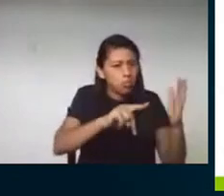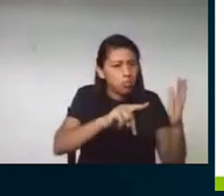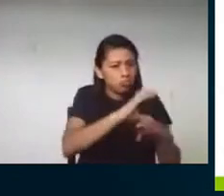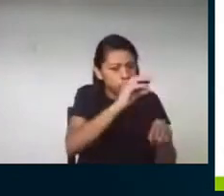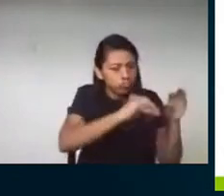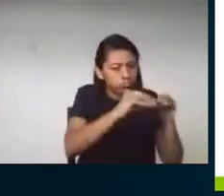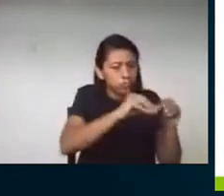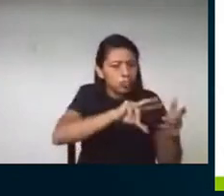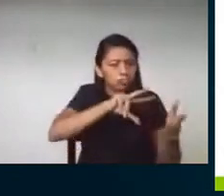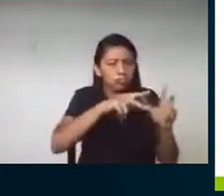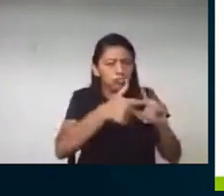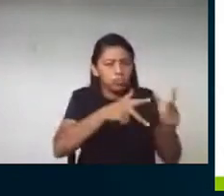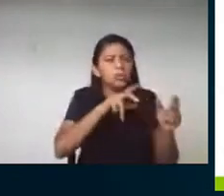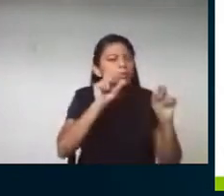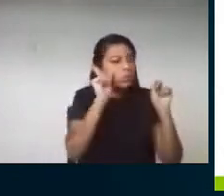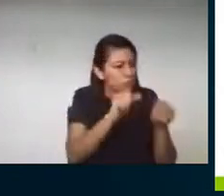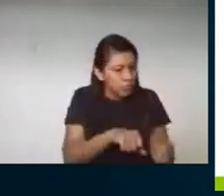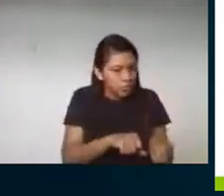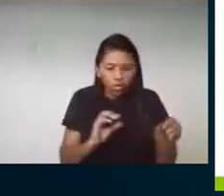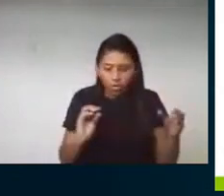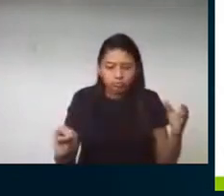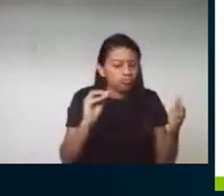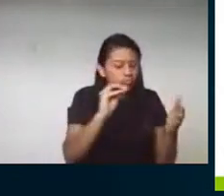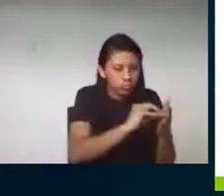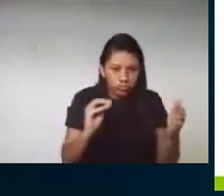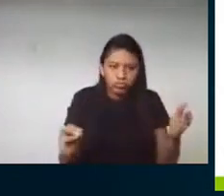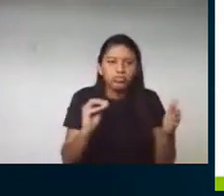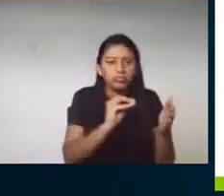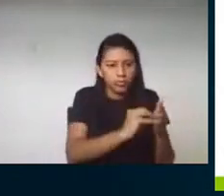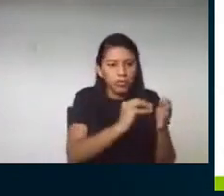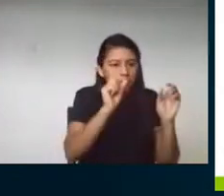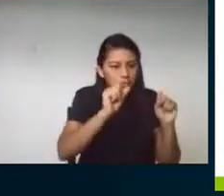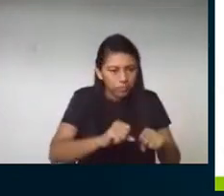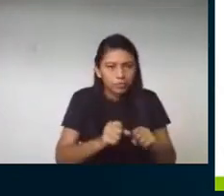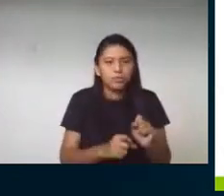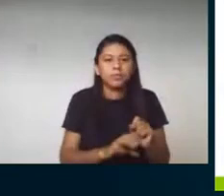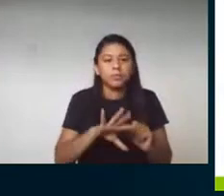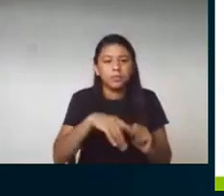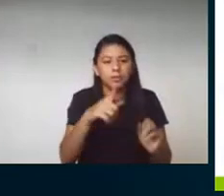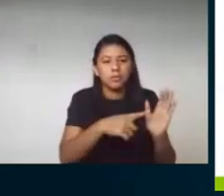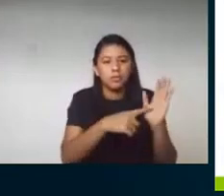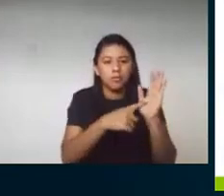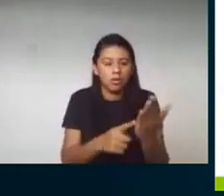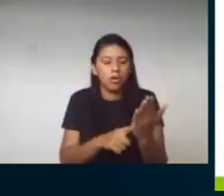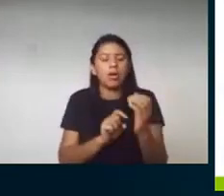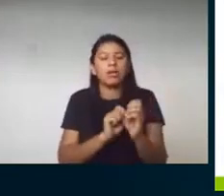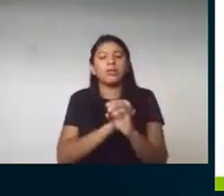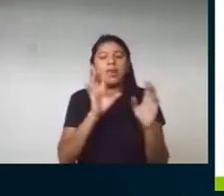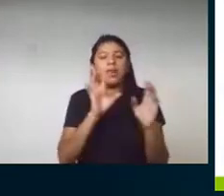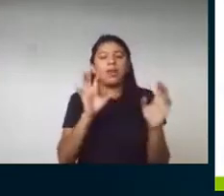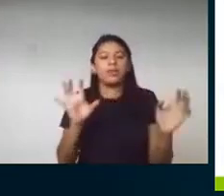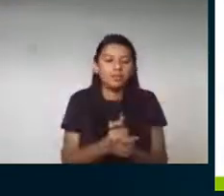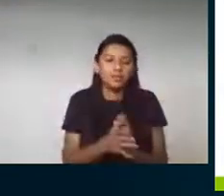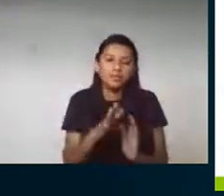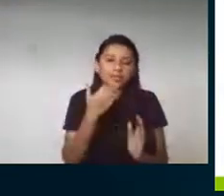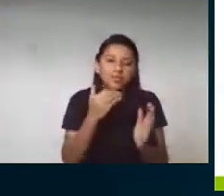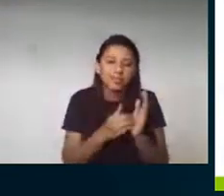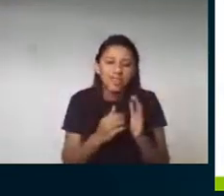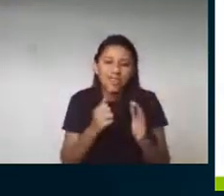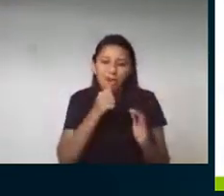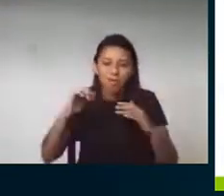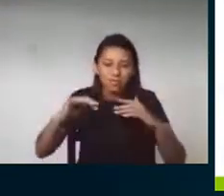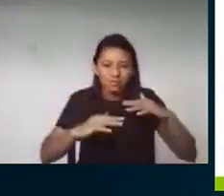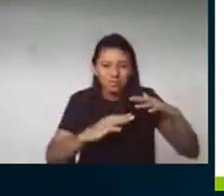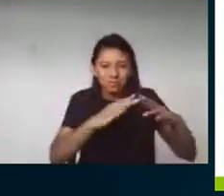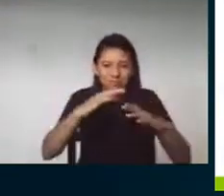buscando describir por medio del Digital Twin, por ejemplo la superficie libre del agua, cómo es el comportamiento dinámico del agua y cómo